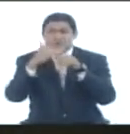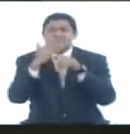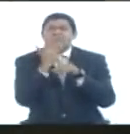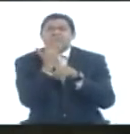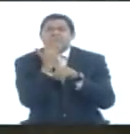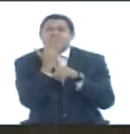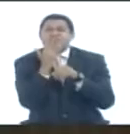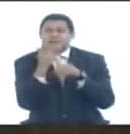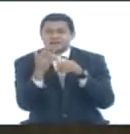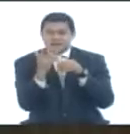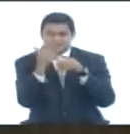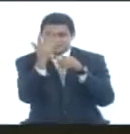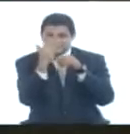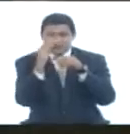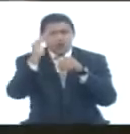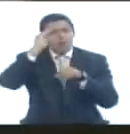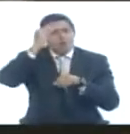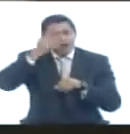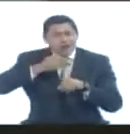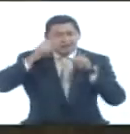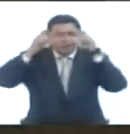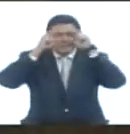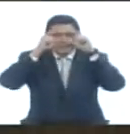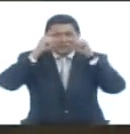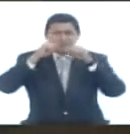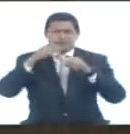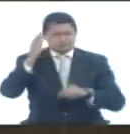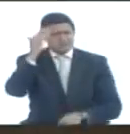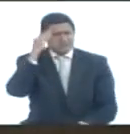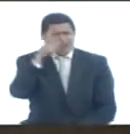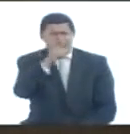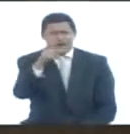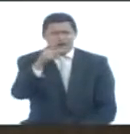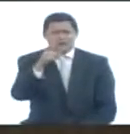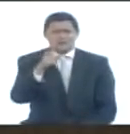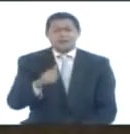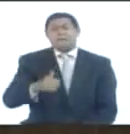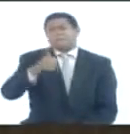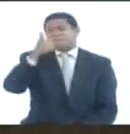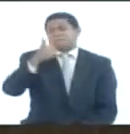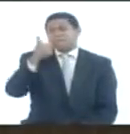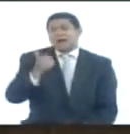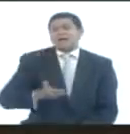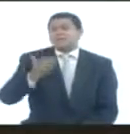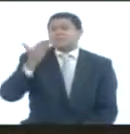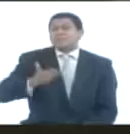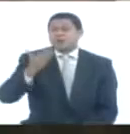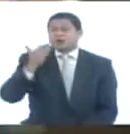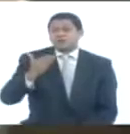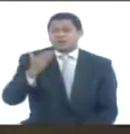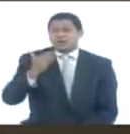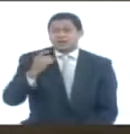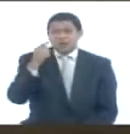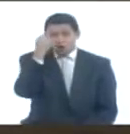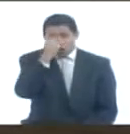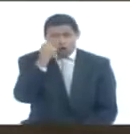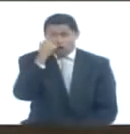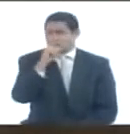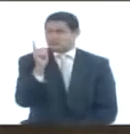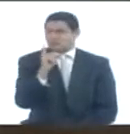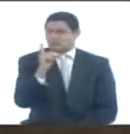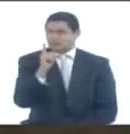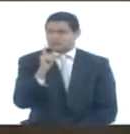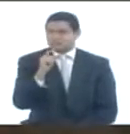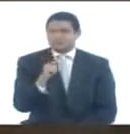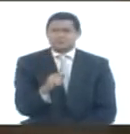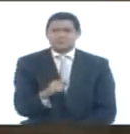cristalino, que es el lente del ojo, y todo el mundo cree que esta es la parte más importante desde el punto de vista óptico, pero no es así.